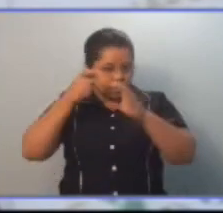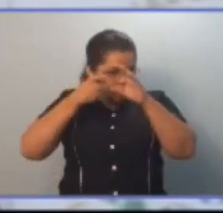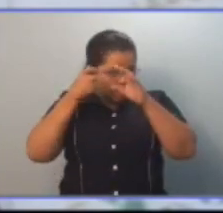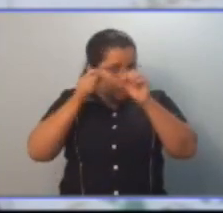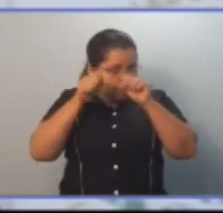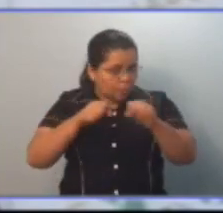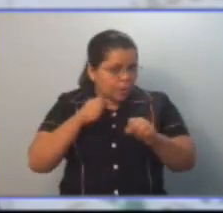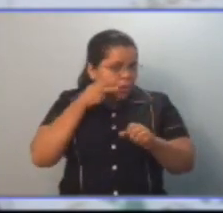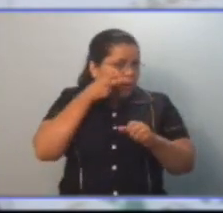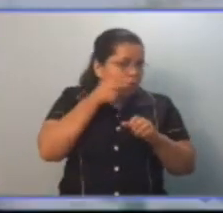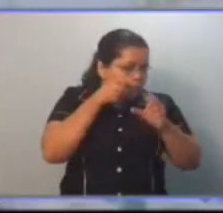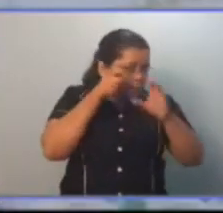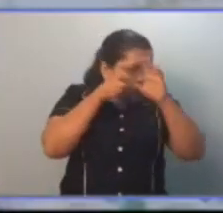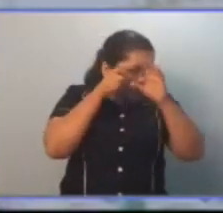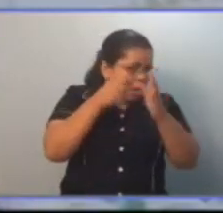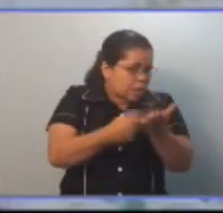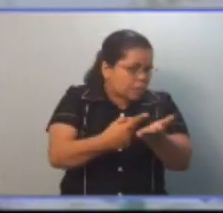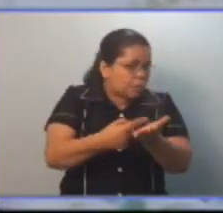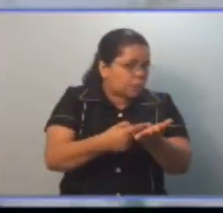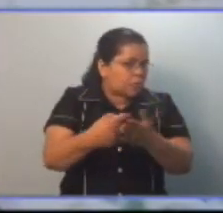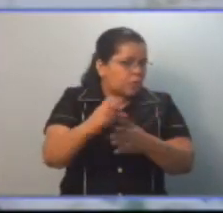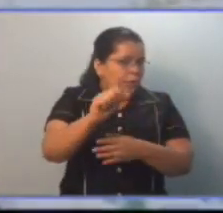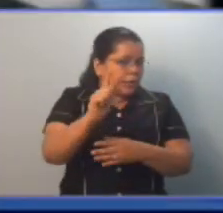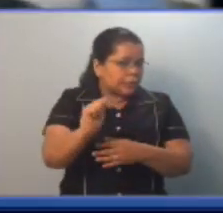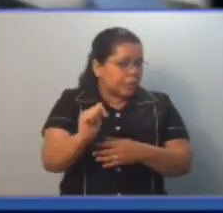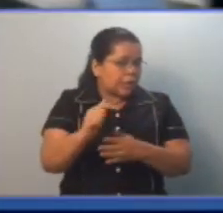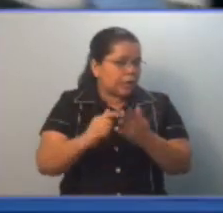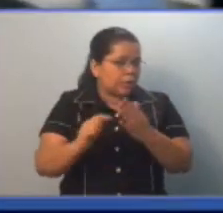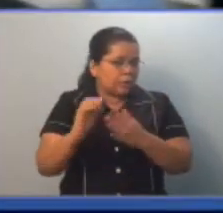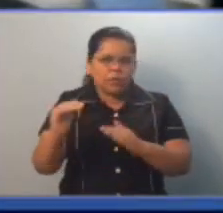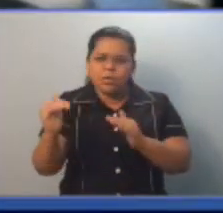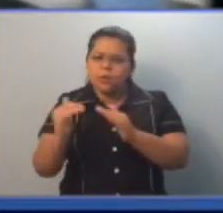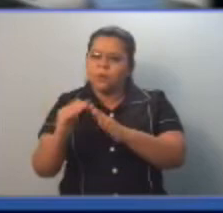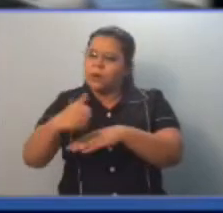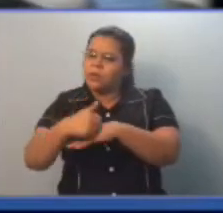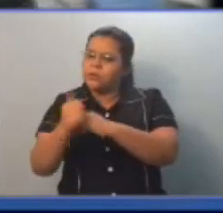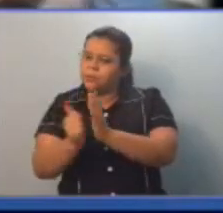de la sala y de corte plena, como ocurre en la Asamblea Legislativa?